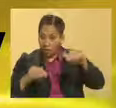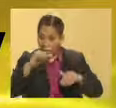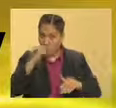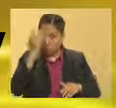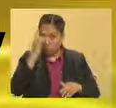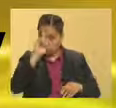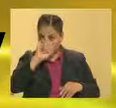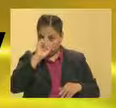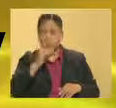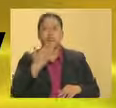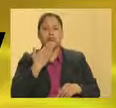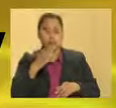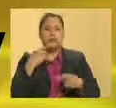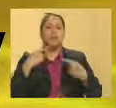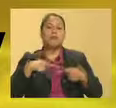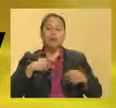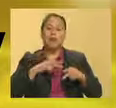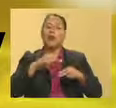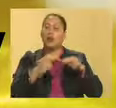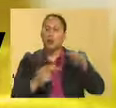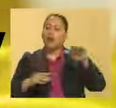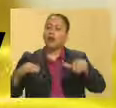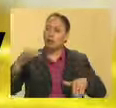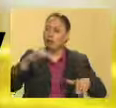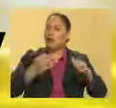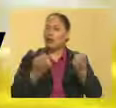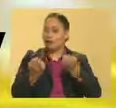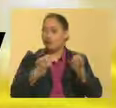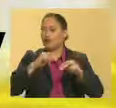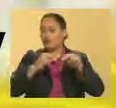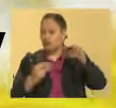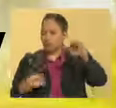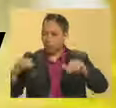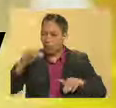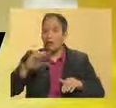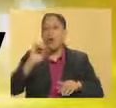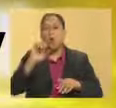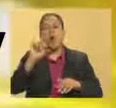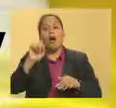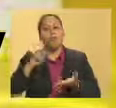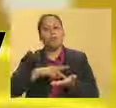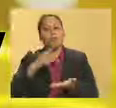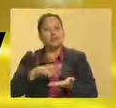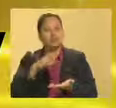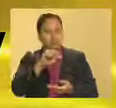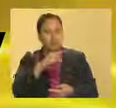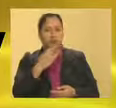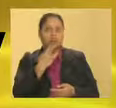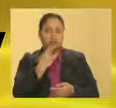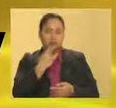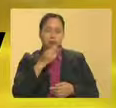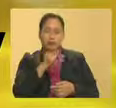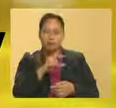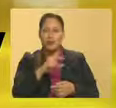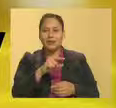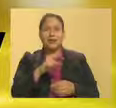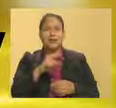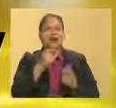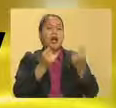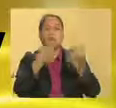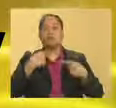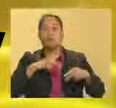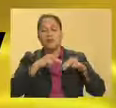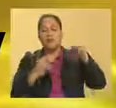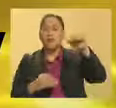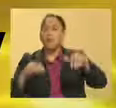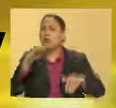entonces. Toda la gente que nada frecuentemente o está expuesto al agua frecuentemente, vale la pena. Digo, hay gente que nada y